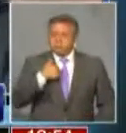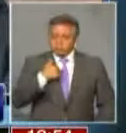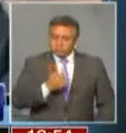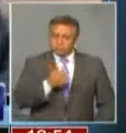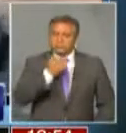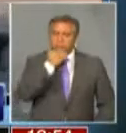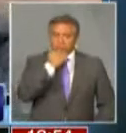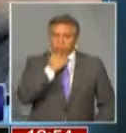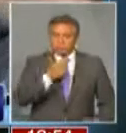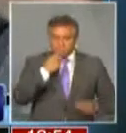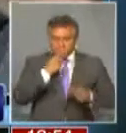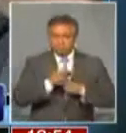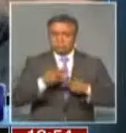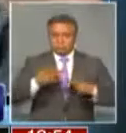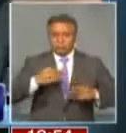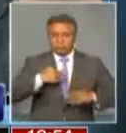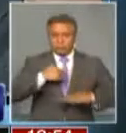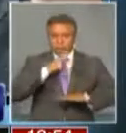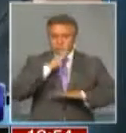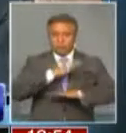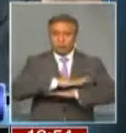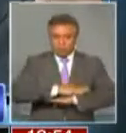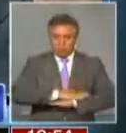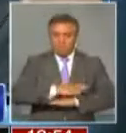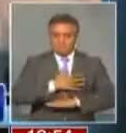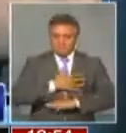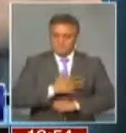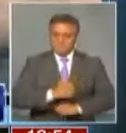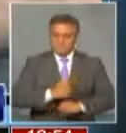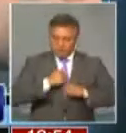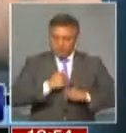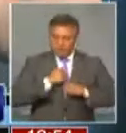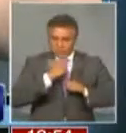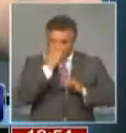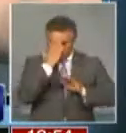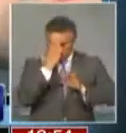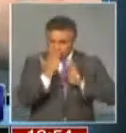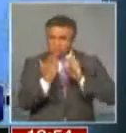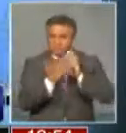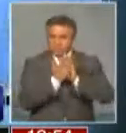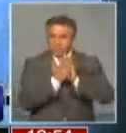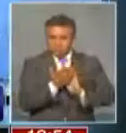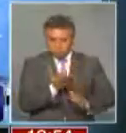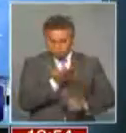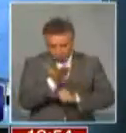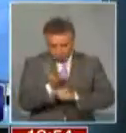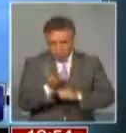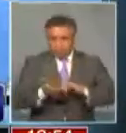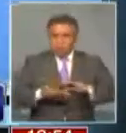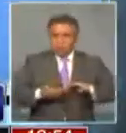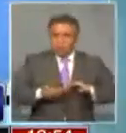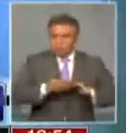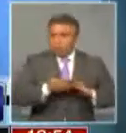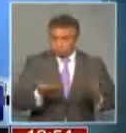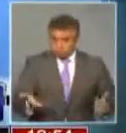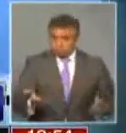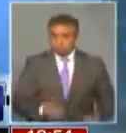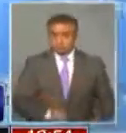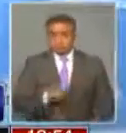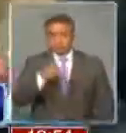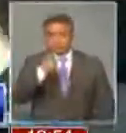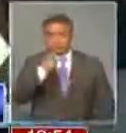obviamente reconoció con humildad, con valentía, enfrentó la situación y pidió las disculpas que corresponden. Diputado,